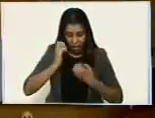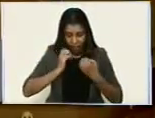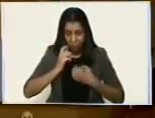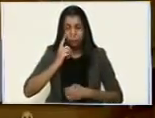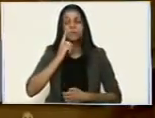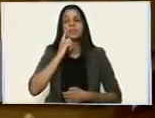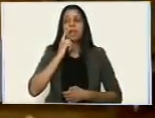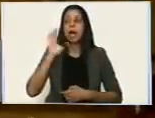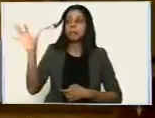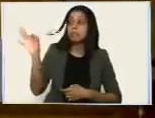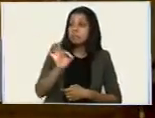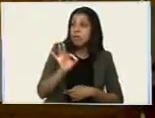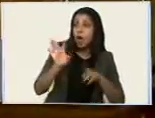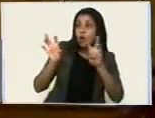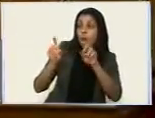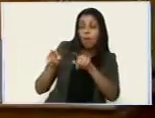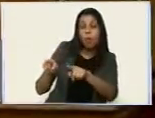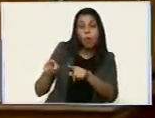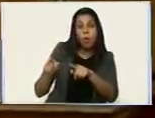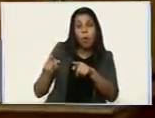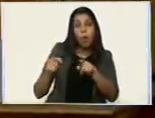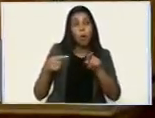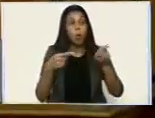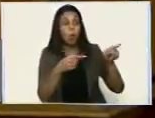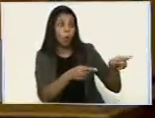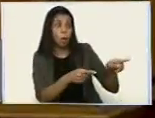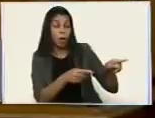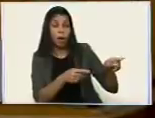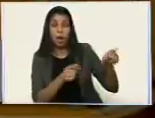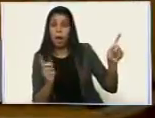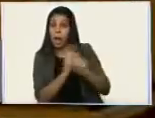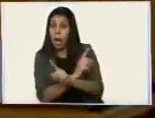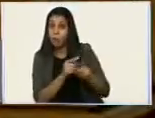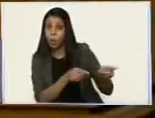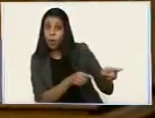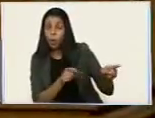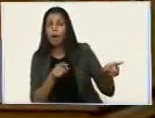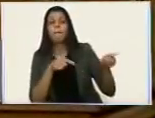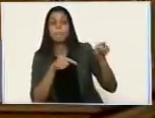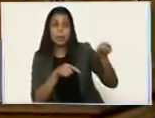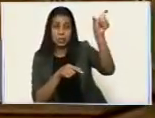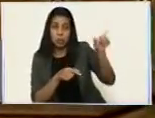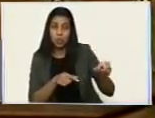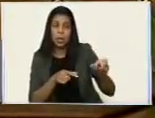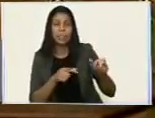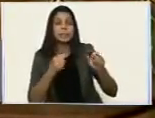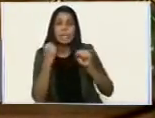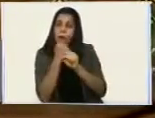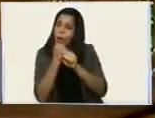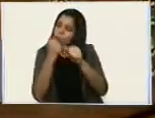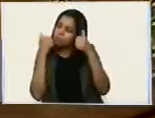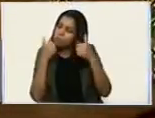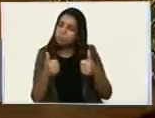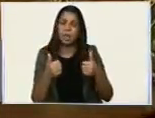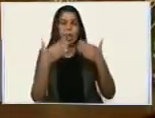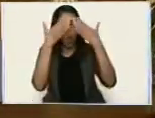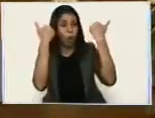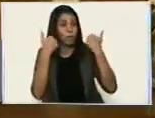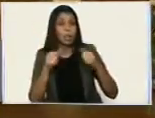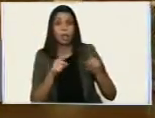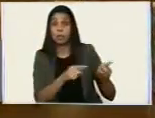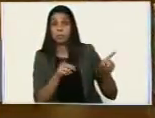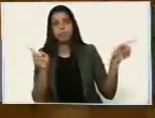nos olvidamos de los que vienen realizando el trabajo y de una manera brusca, entonces se realizan los